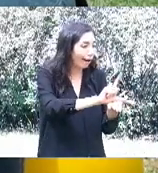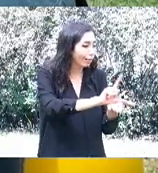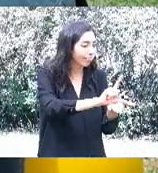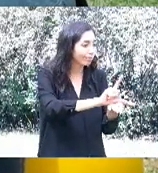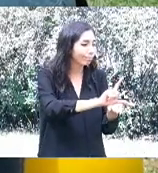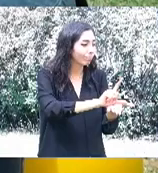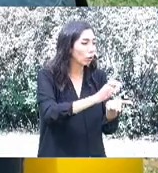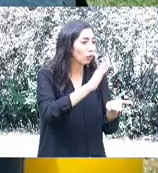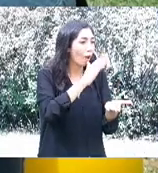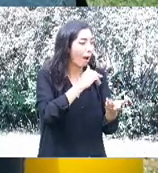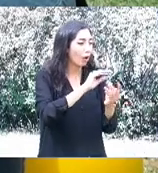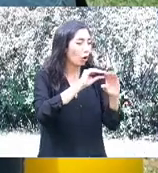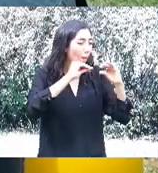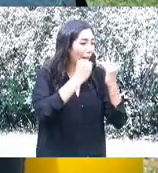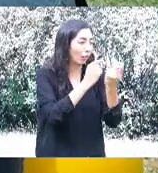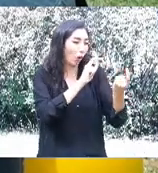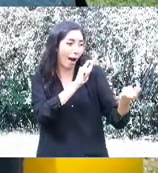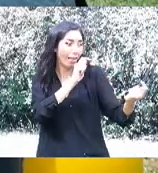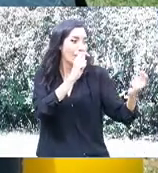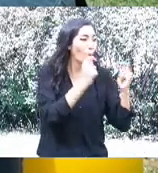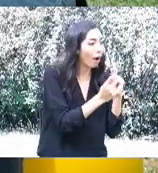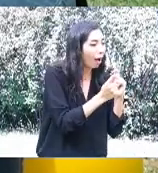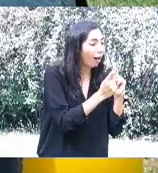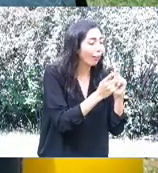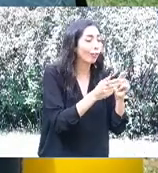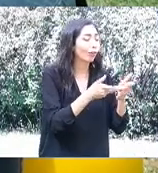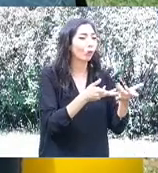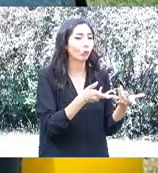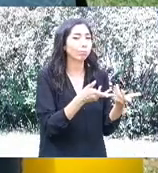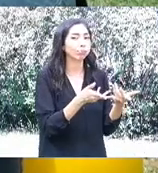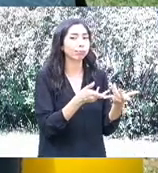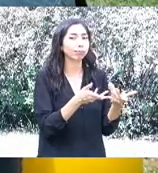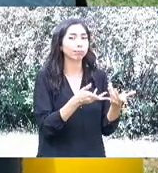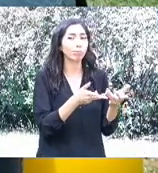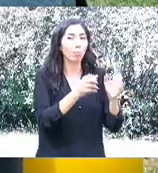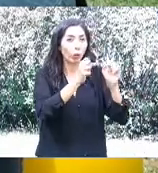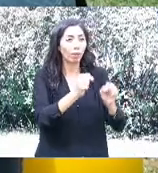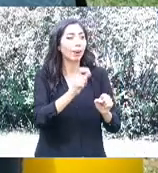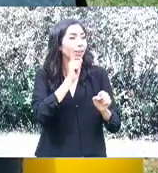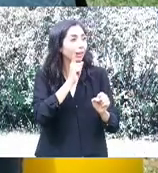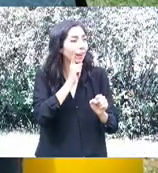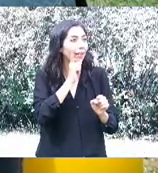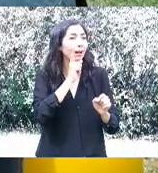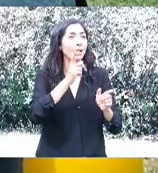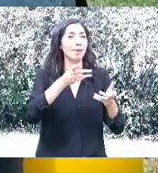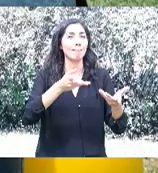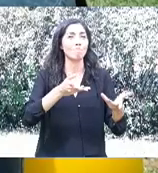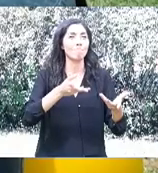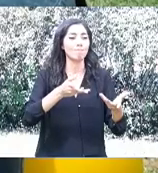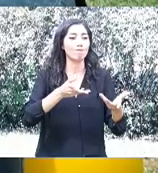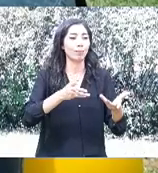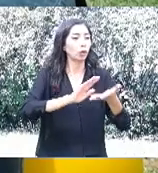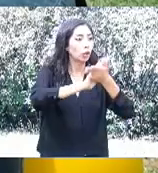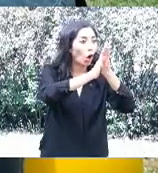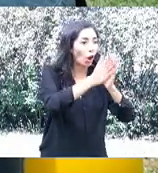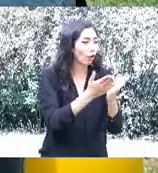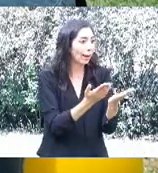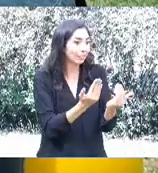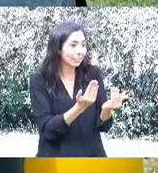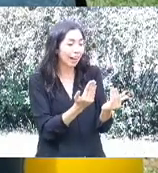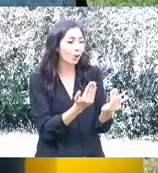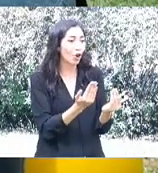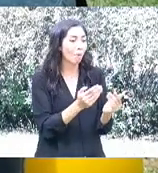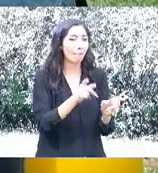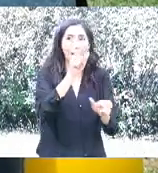completamente adecuado para poder eh tener todos los eh lo que se requiere cierto para